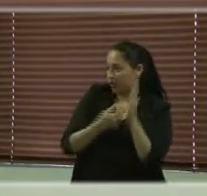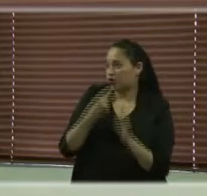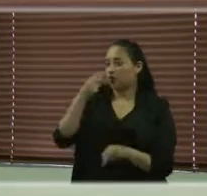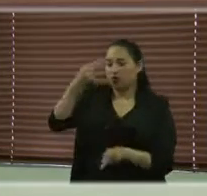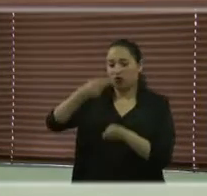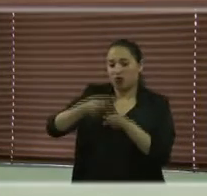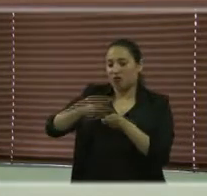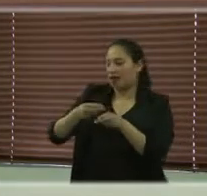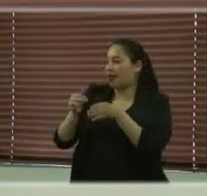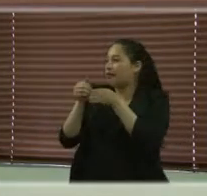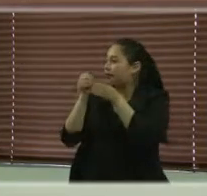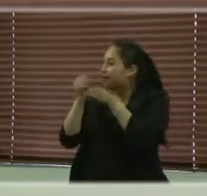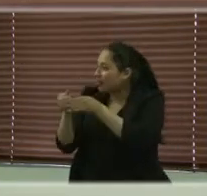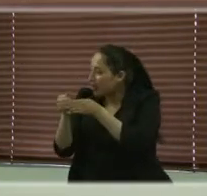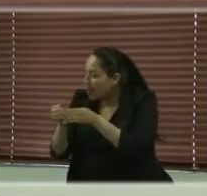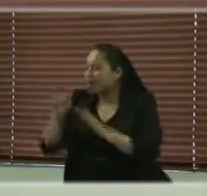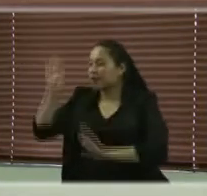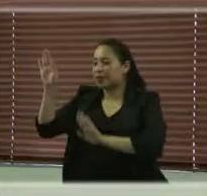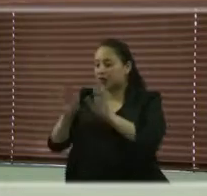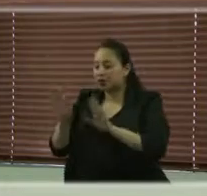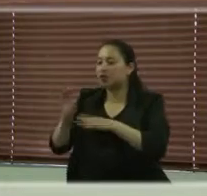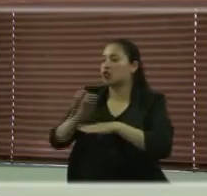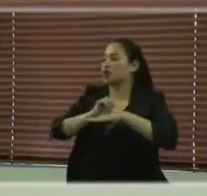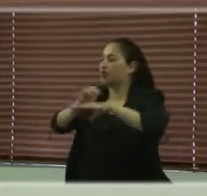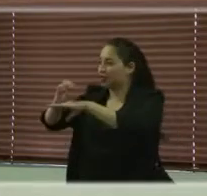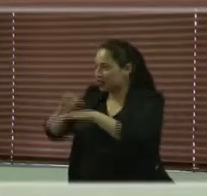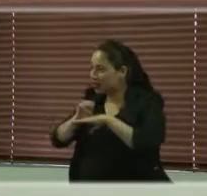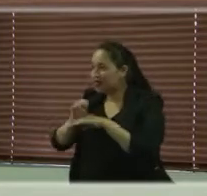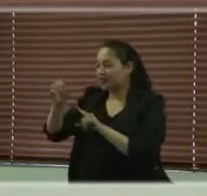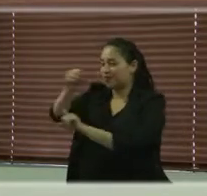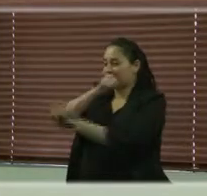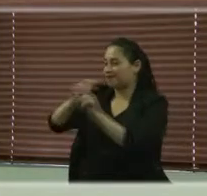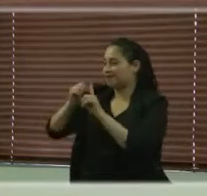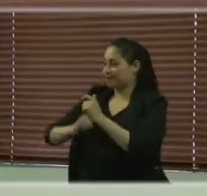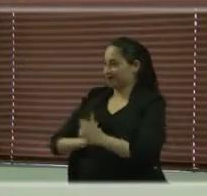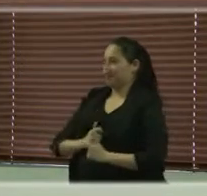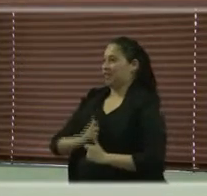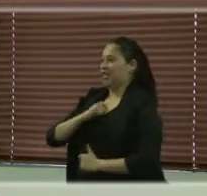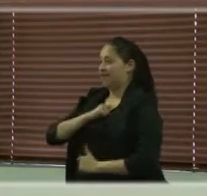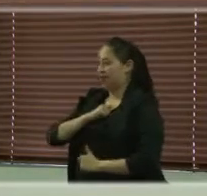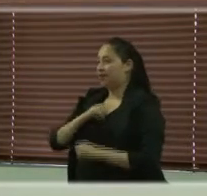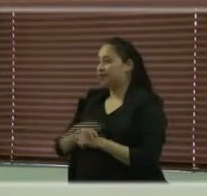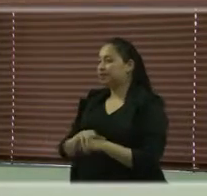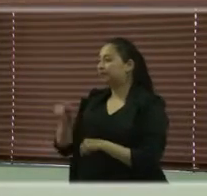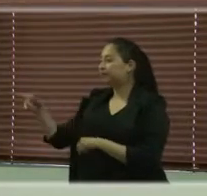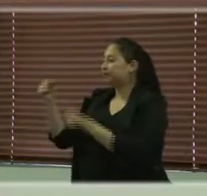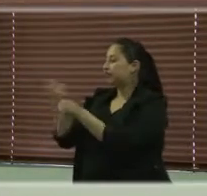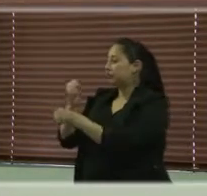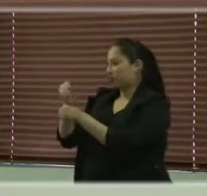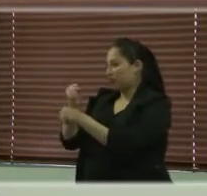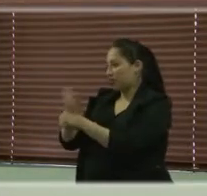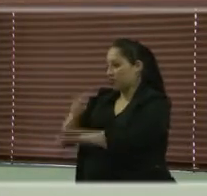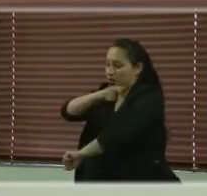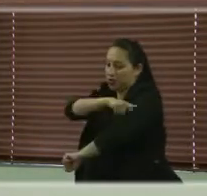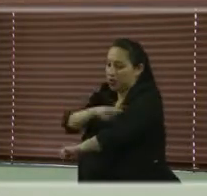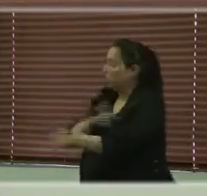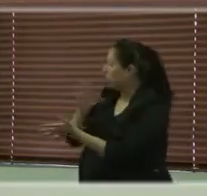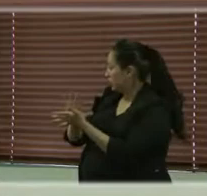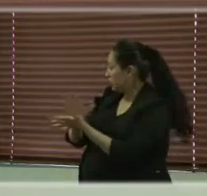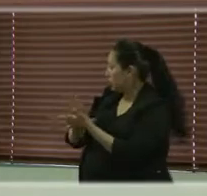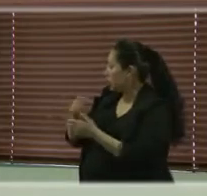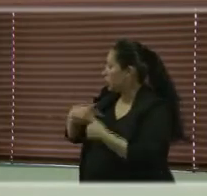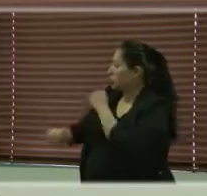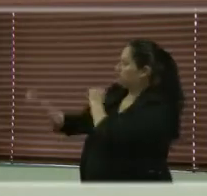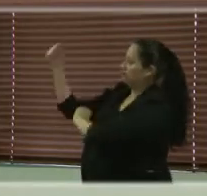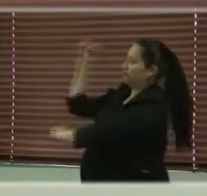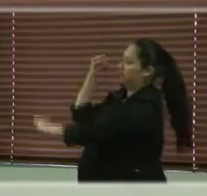participación de las organizaciones de sociedad civil en el trabajo del comité Yo sé yo le puedo enviar ese documento a